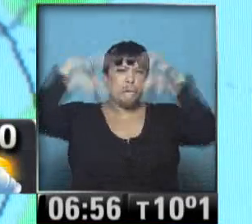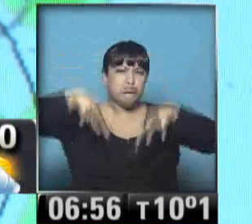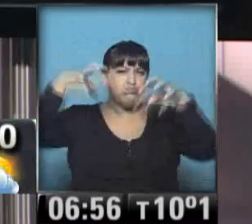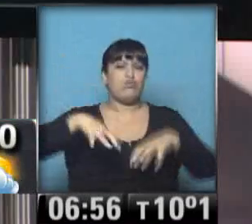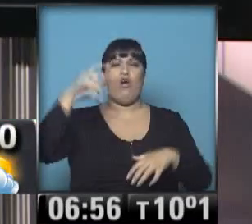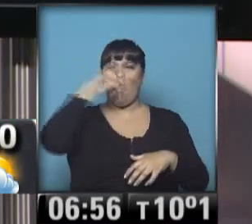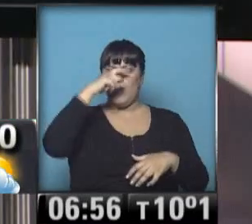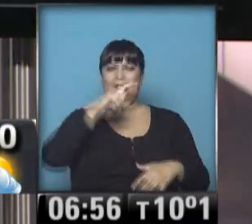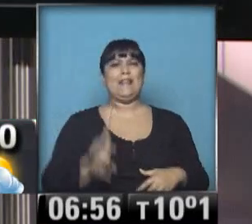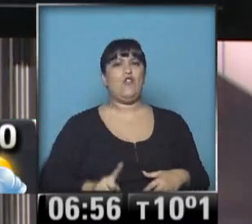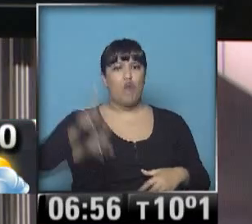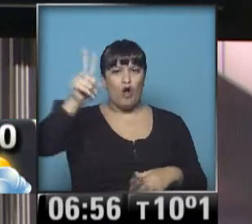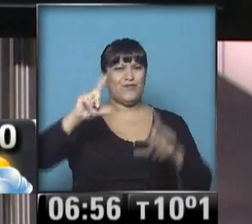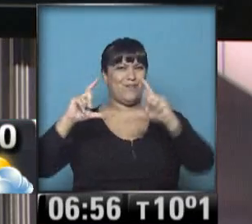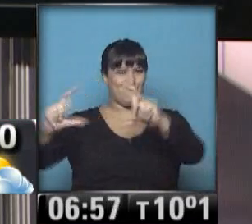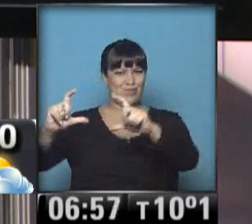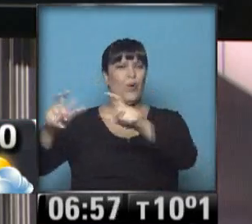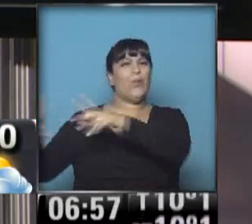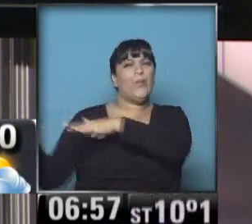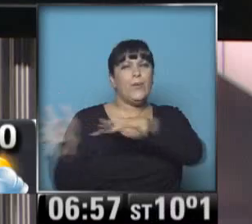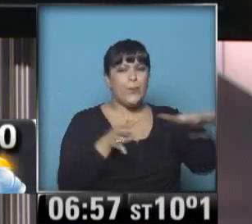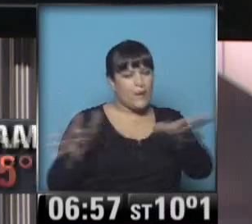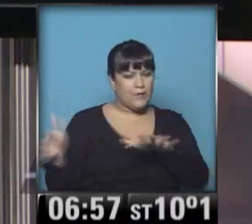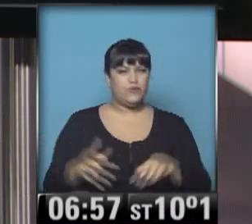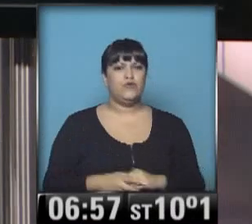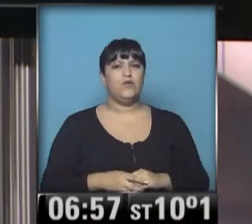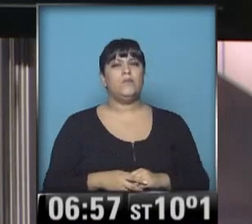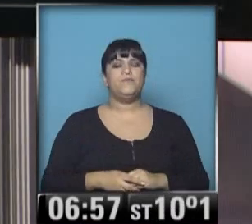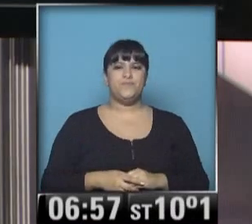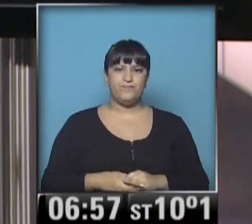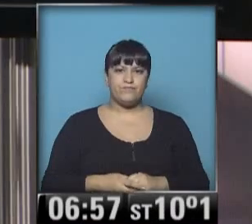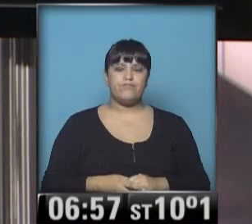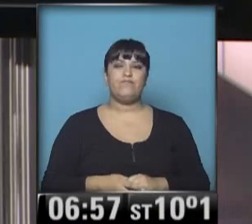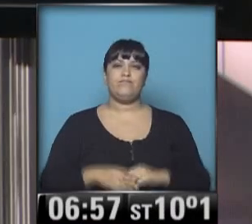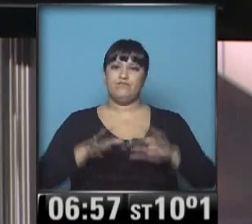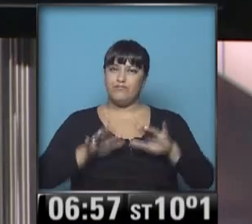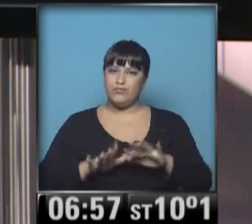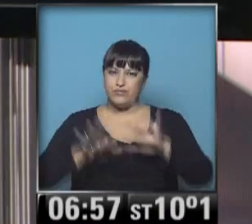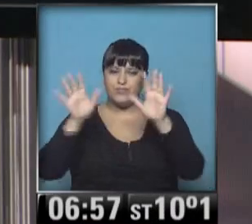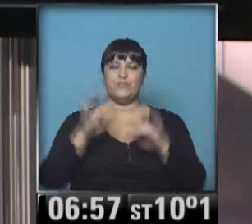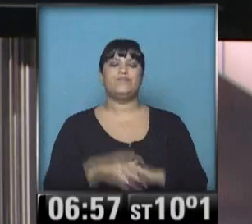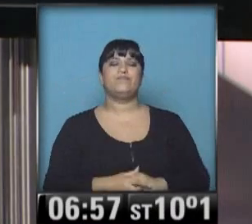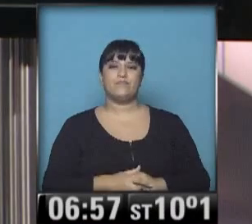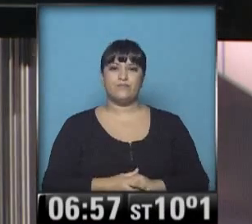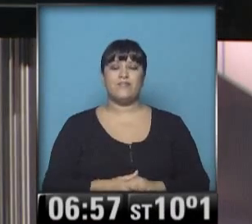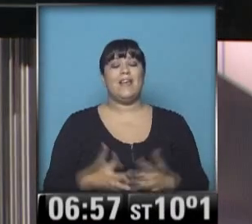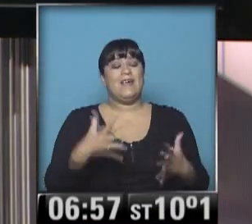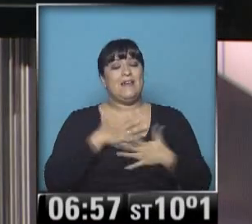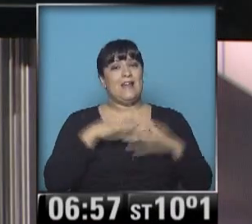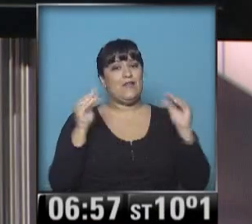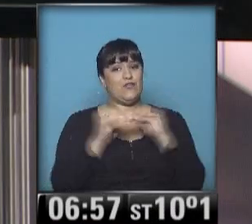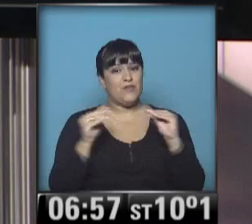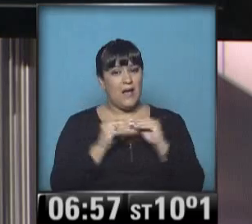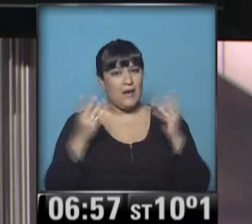de Corrientes y la zapatilla que entra. Confiada a la zona central del país. Queridos